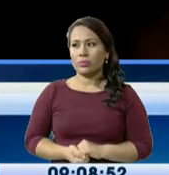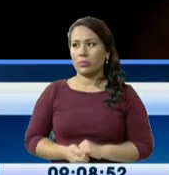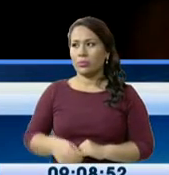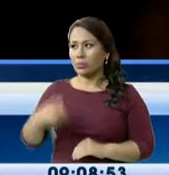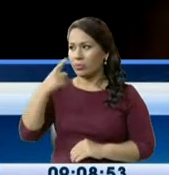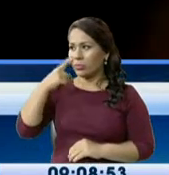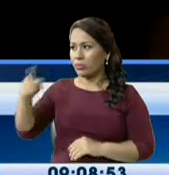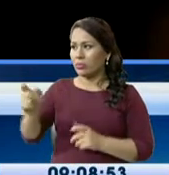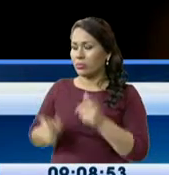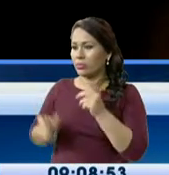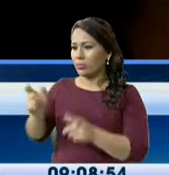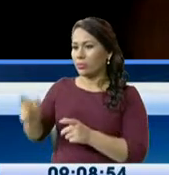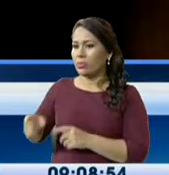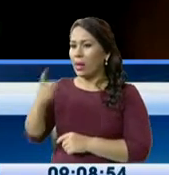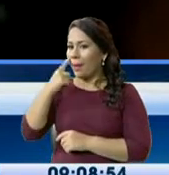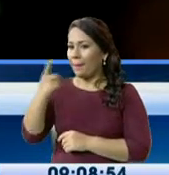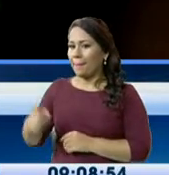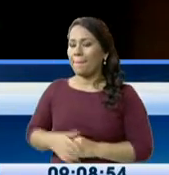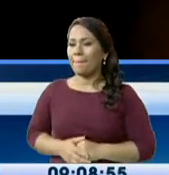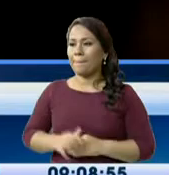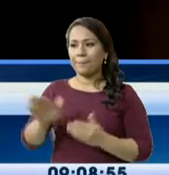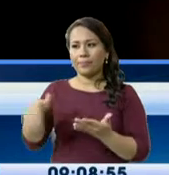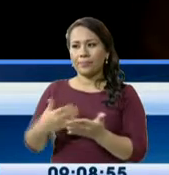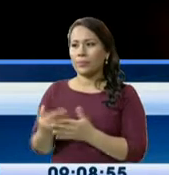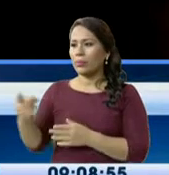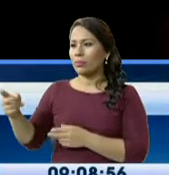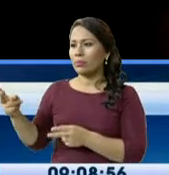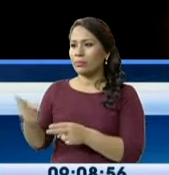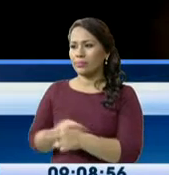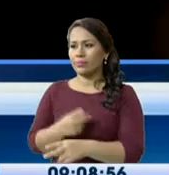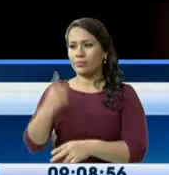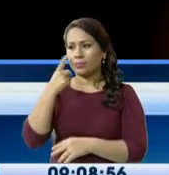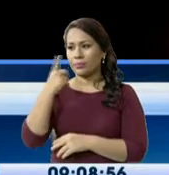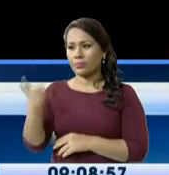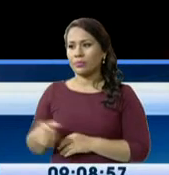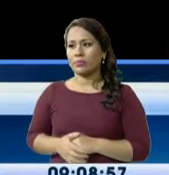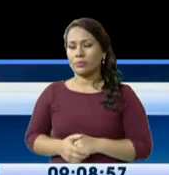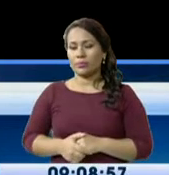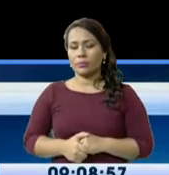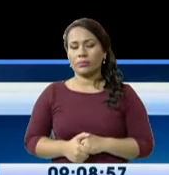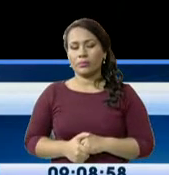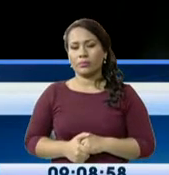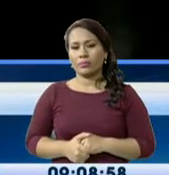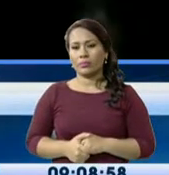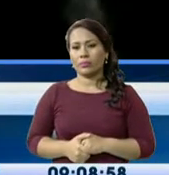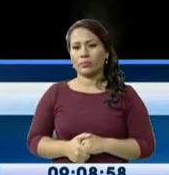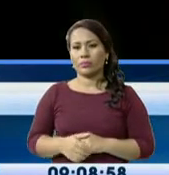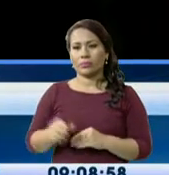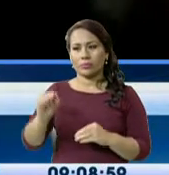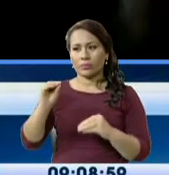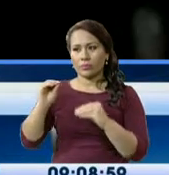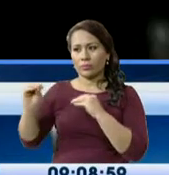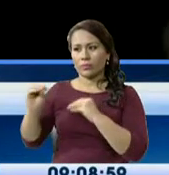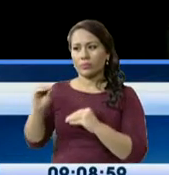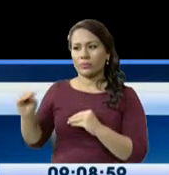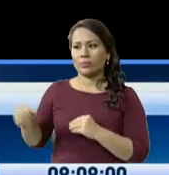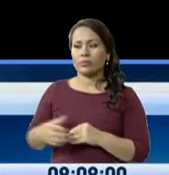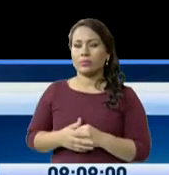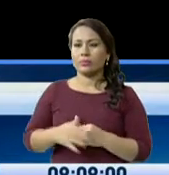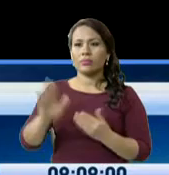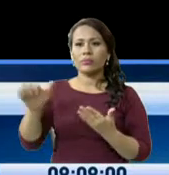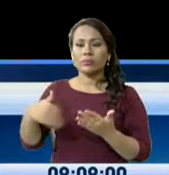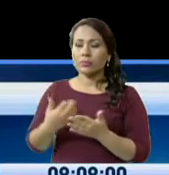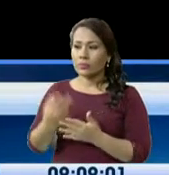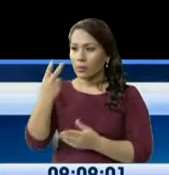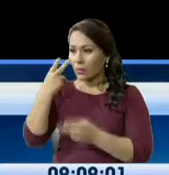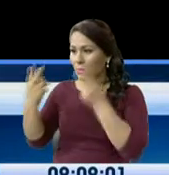cuando ustedes se percataron de todo este infierno aquí? Es porque explosionó un tanque de gas y esto se enrojeció toditito esto. O sea,